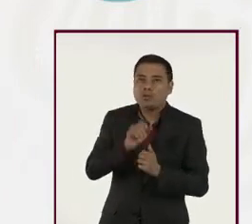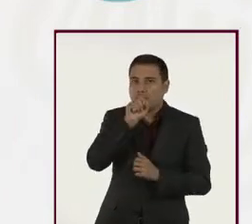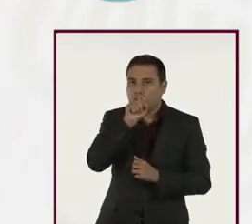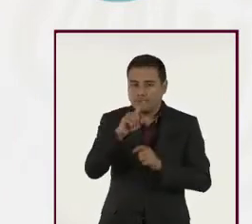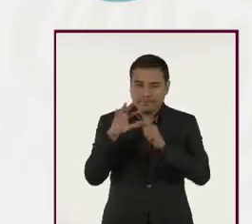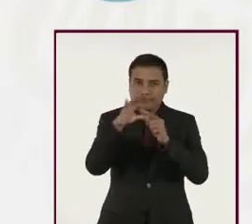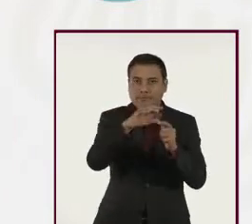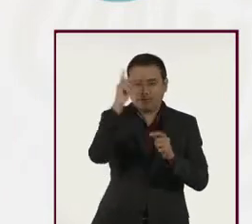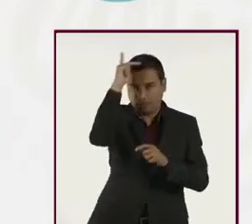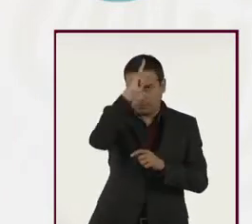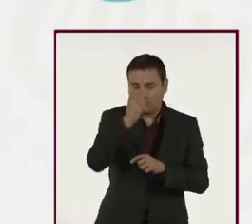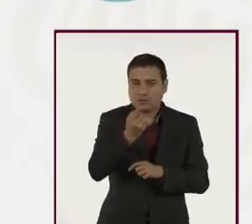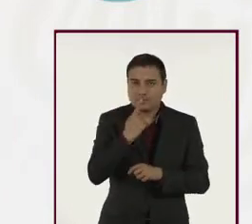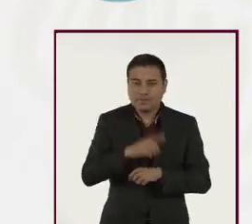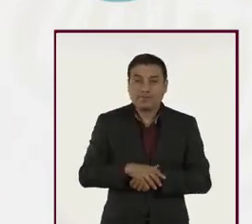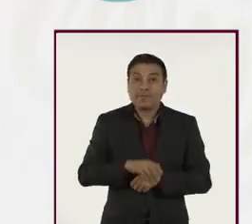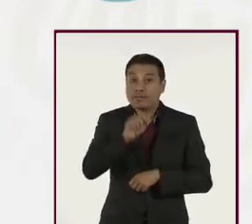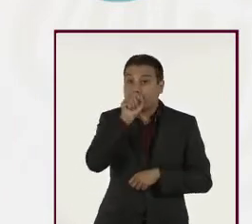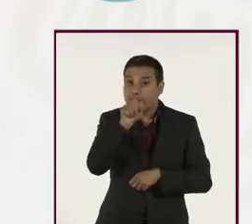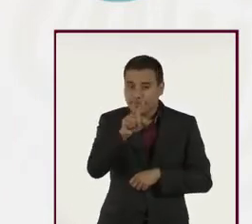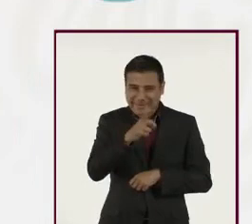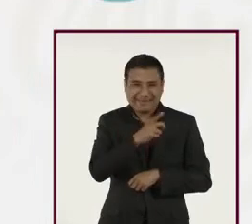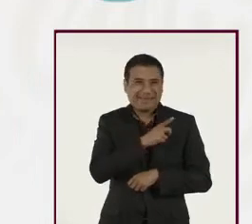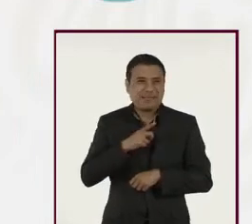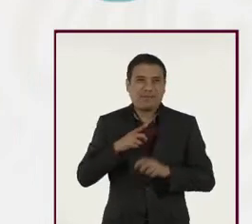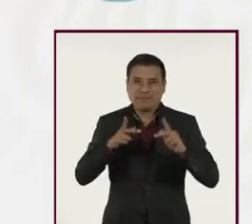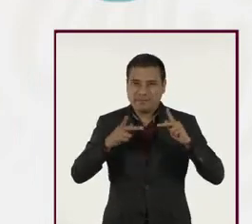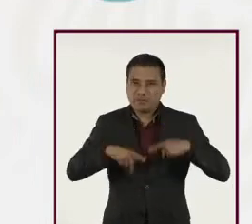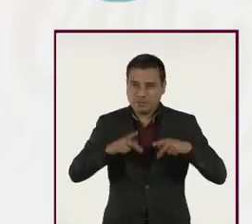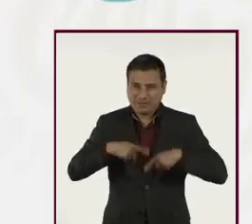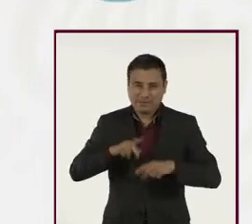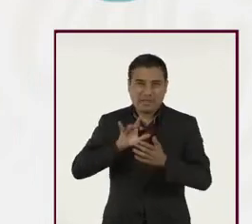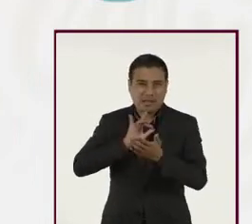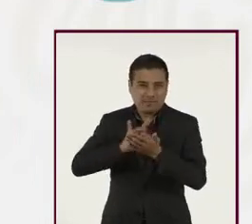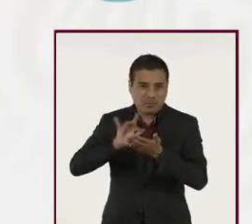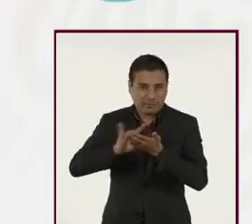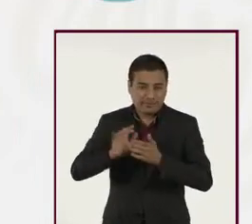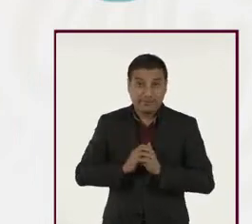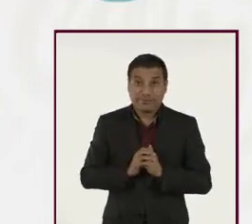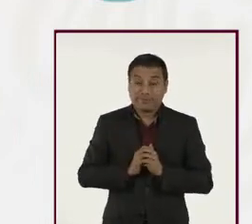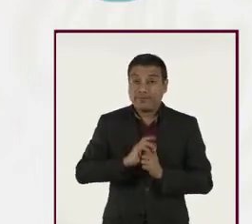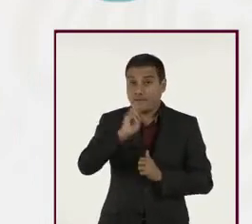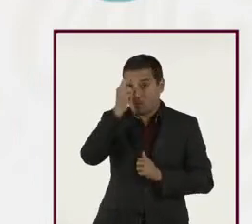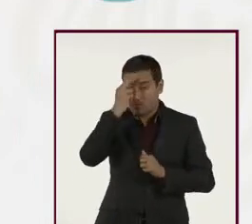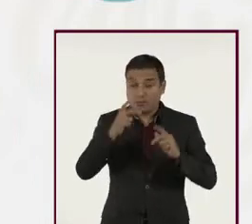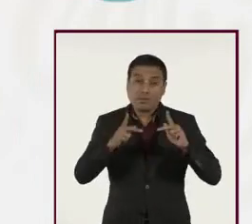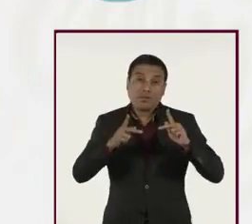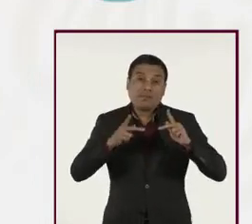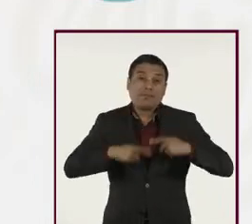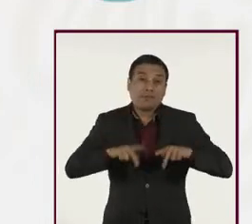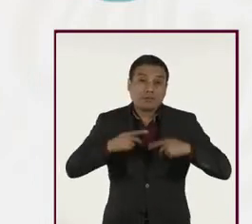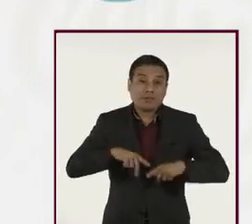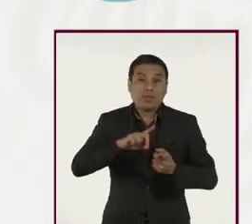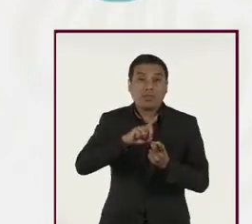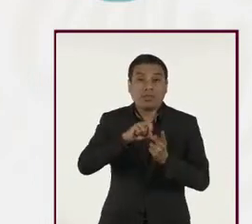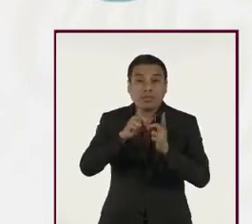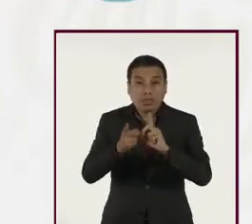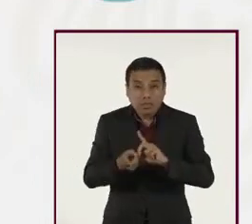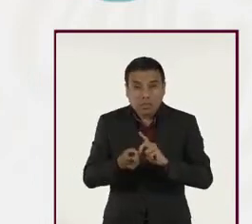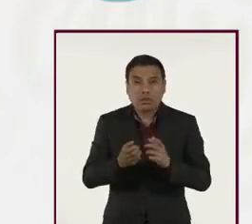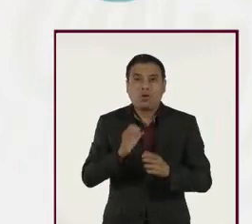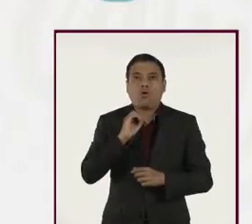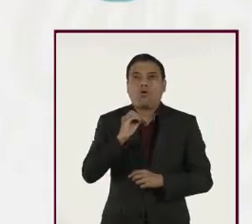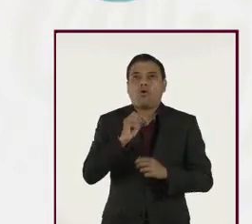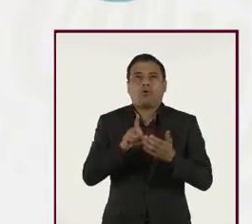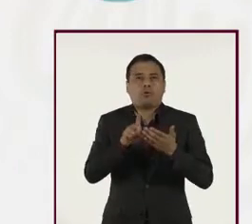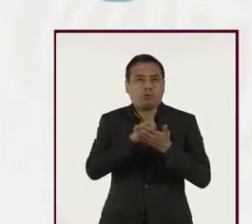de comorbilidades, porque platicábamos que hay una alta relación entre los trastornos por uso de sustancias, depresión y ansiedad